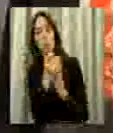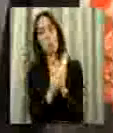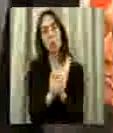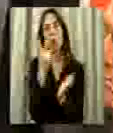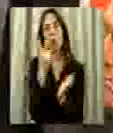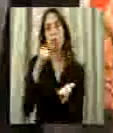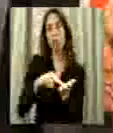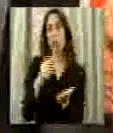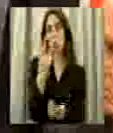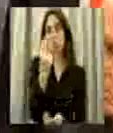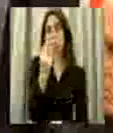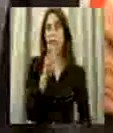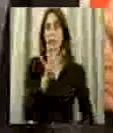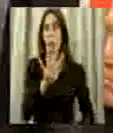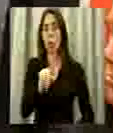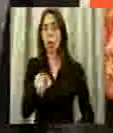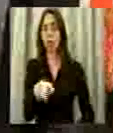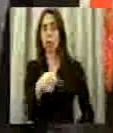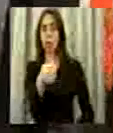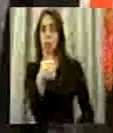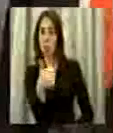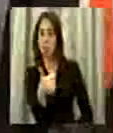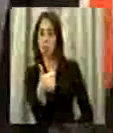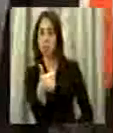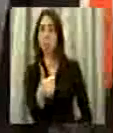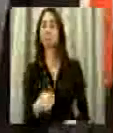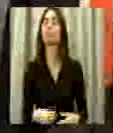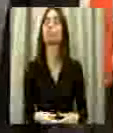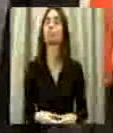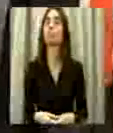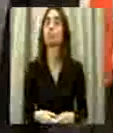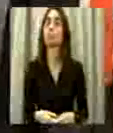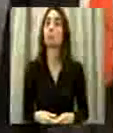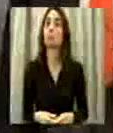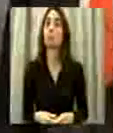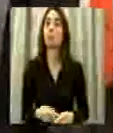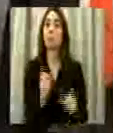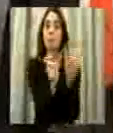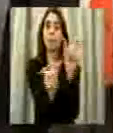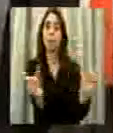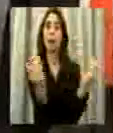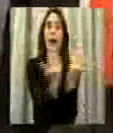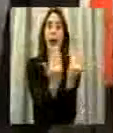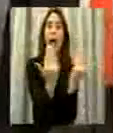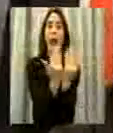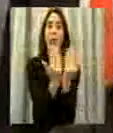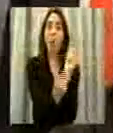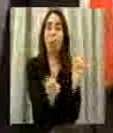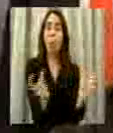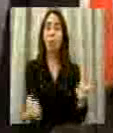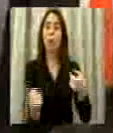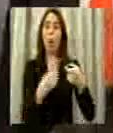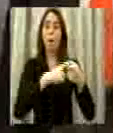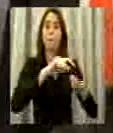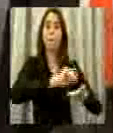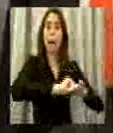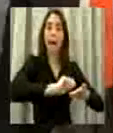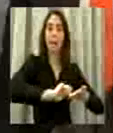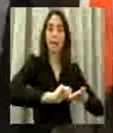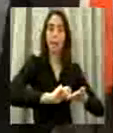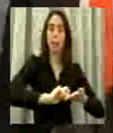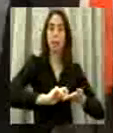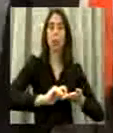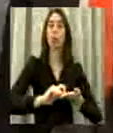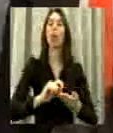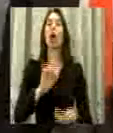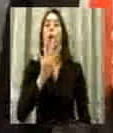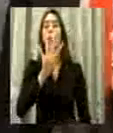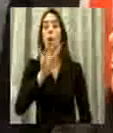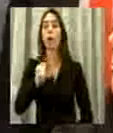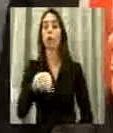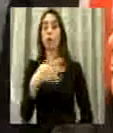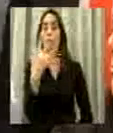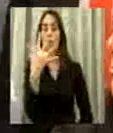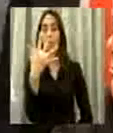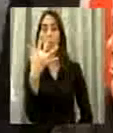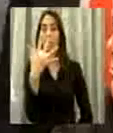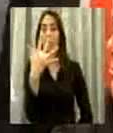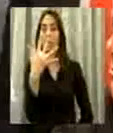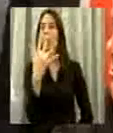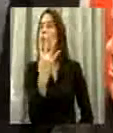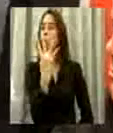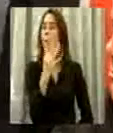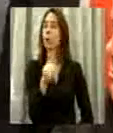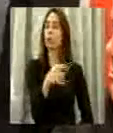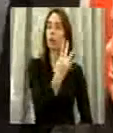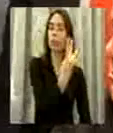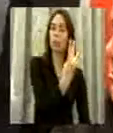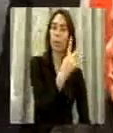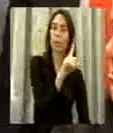2013 vamos a llegar a 4,6, pero los alumnos matriculados en millones, 4,5,